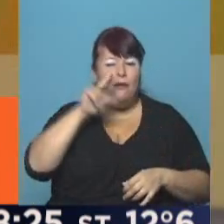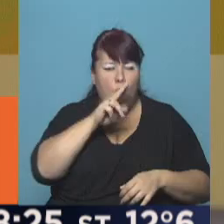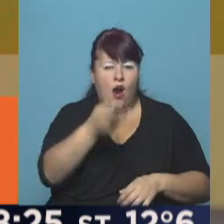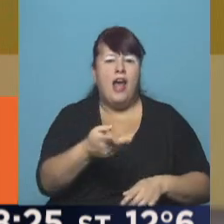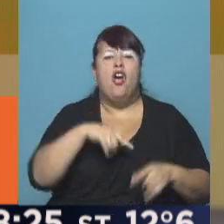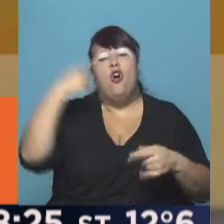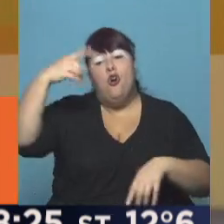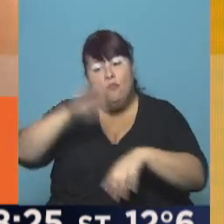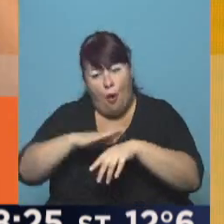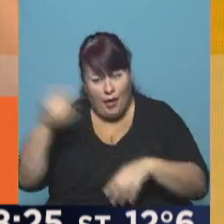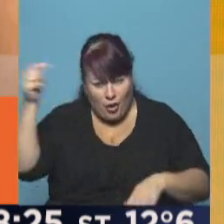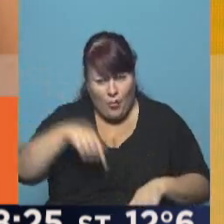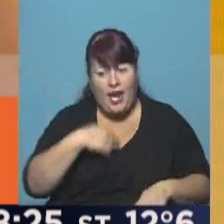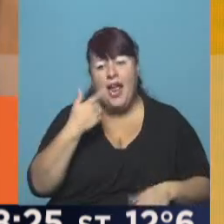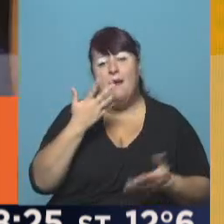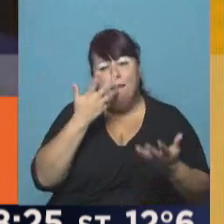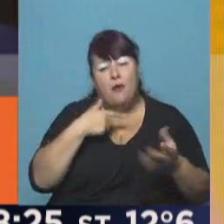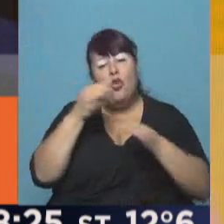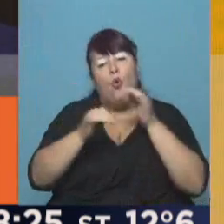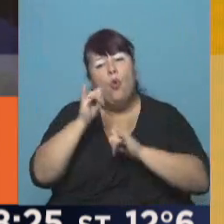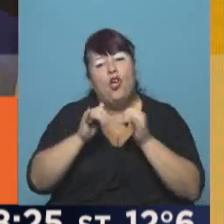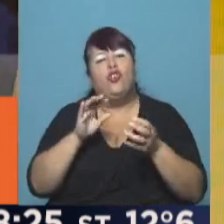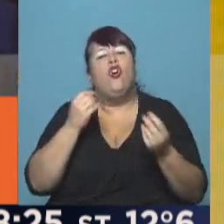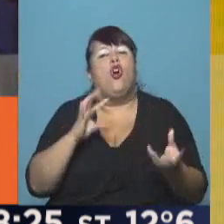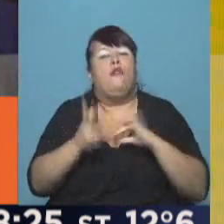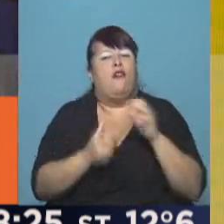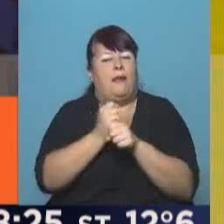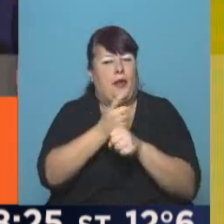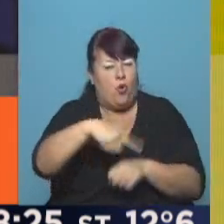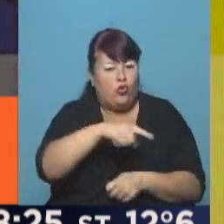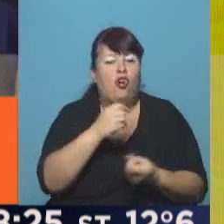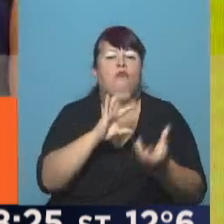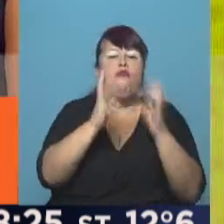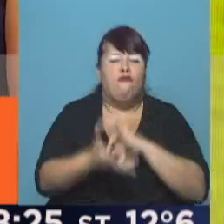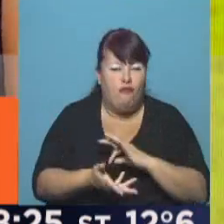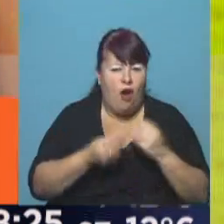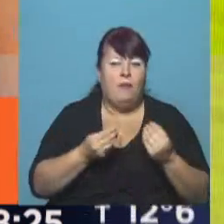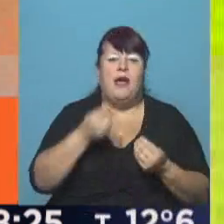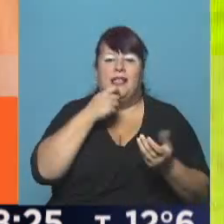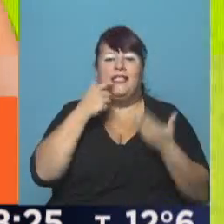algún otro momento que vengas, me gustaría que nos cuentes cómo trabajan ustedes, de qué forma,